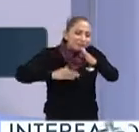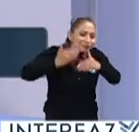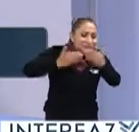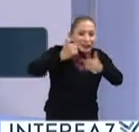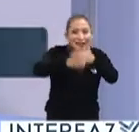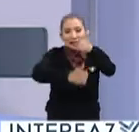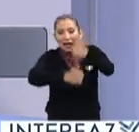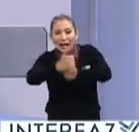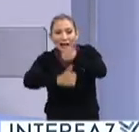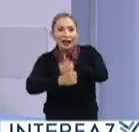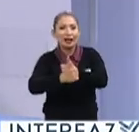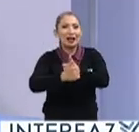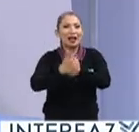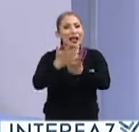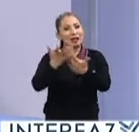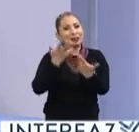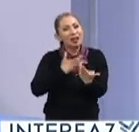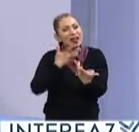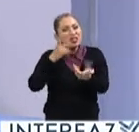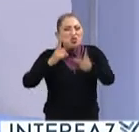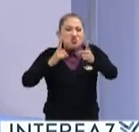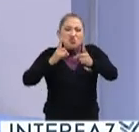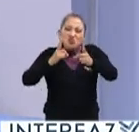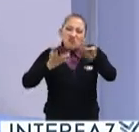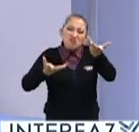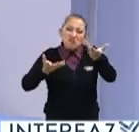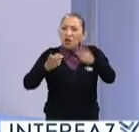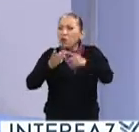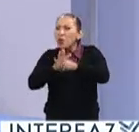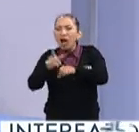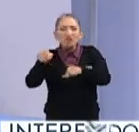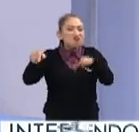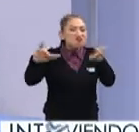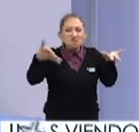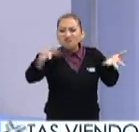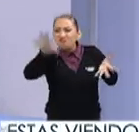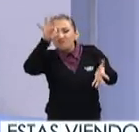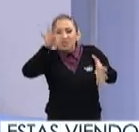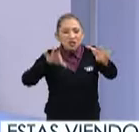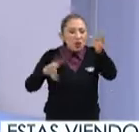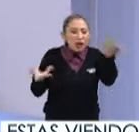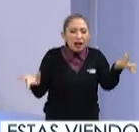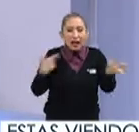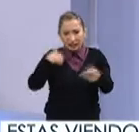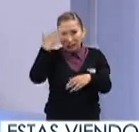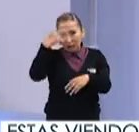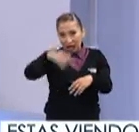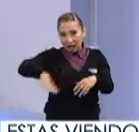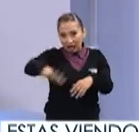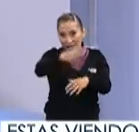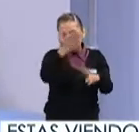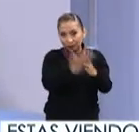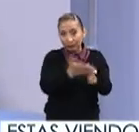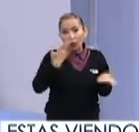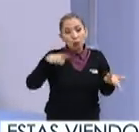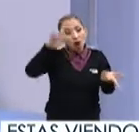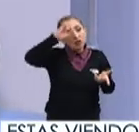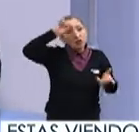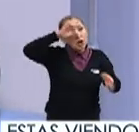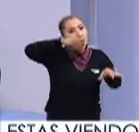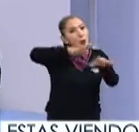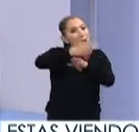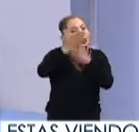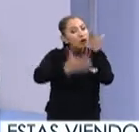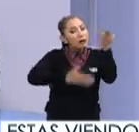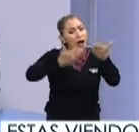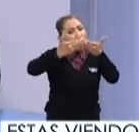una carrera y que tienen dudas de repente de decir cuál nos ofrece. Sabemos que aquí en esta sección de orientación vocacional nos